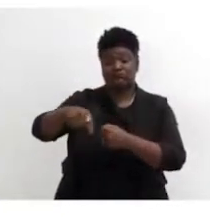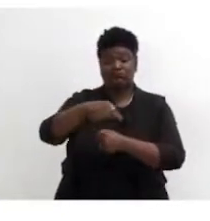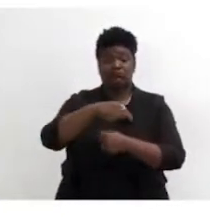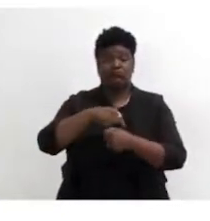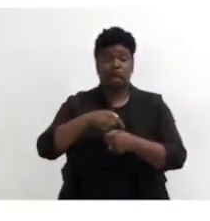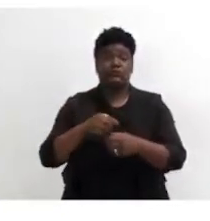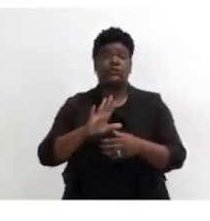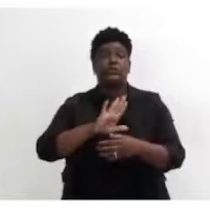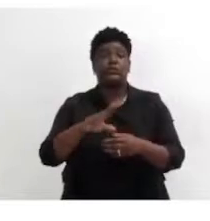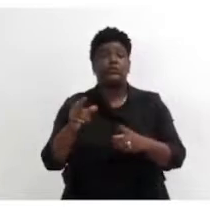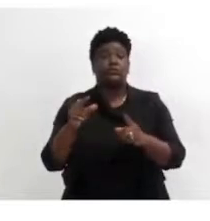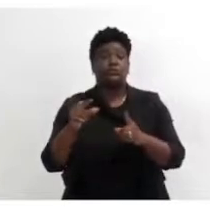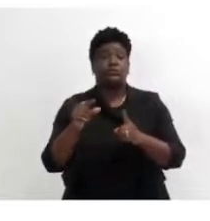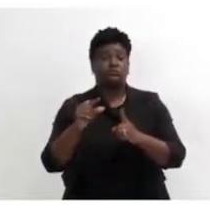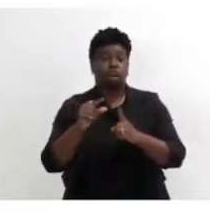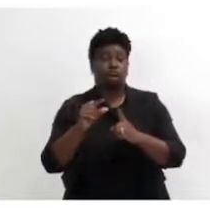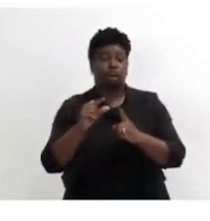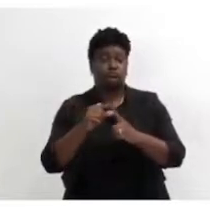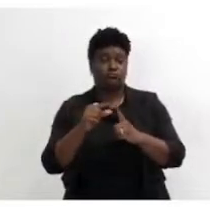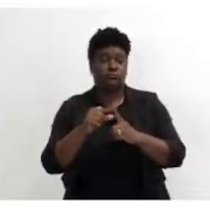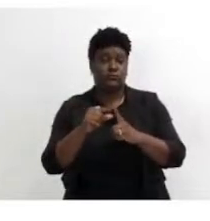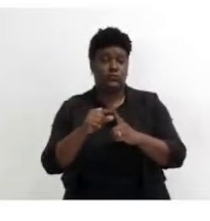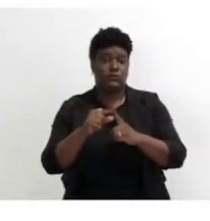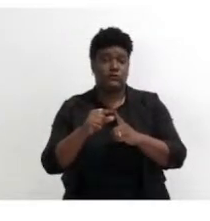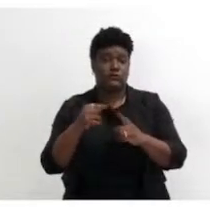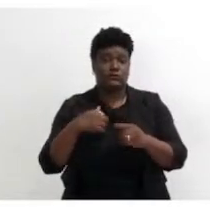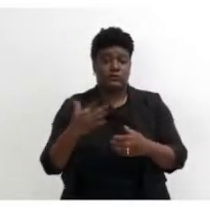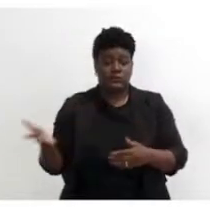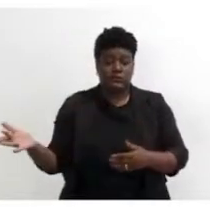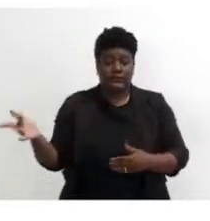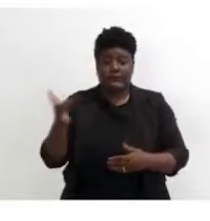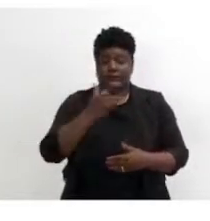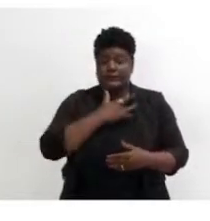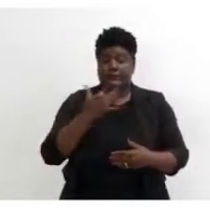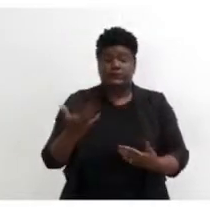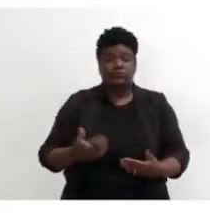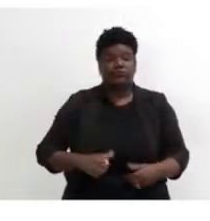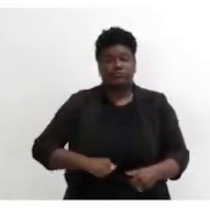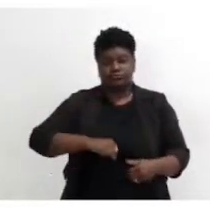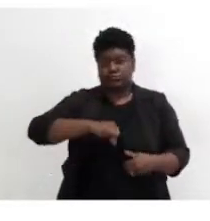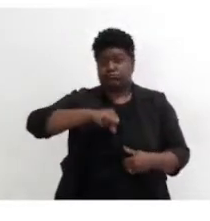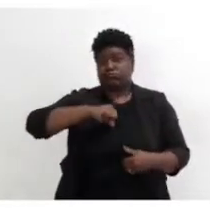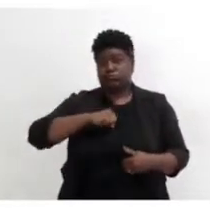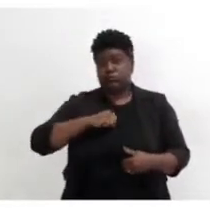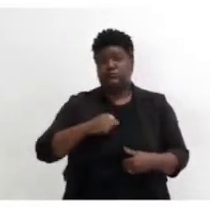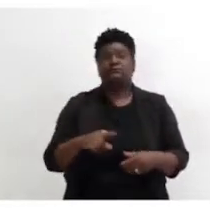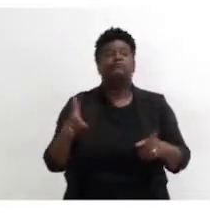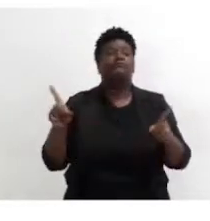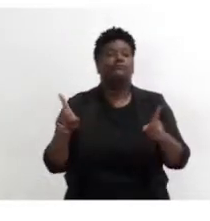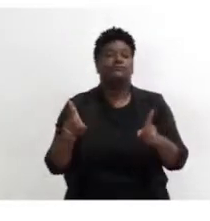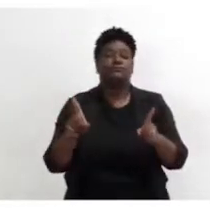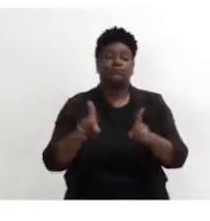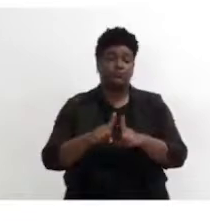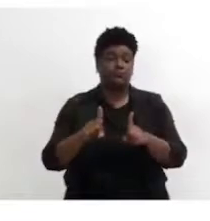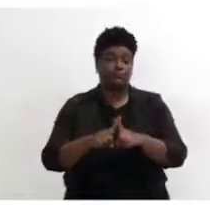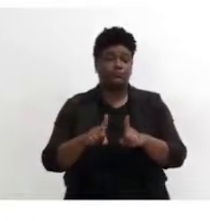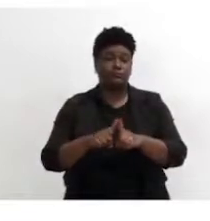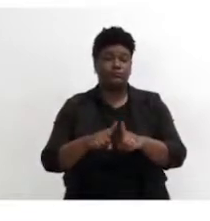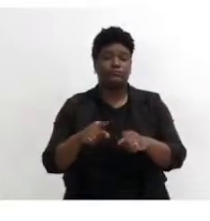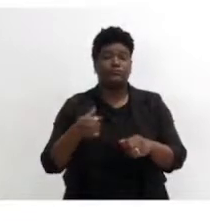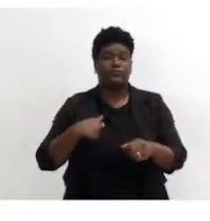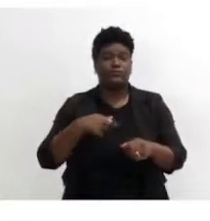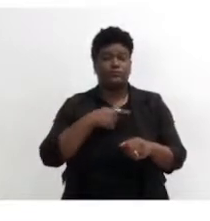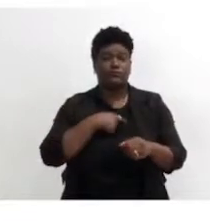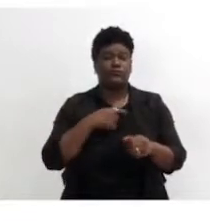palabras no solo me llenaron de satisfacción y optimismo, sino que también validaron la dirección estratégica que hemos tomado como